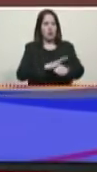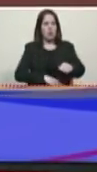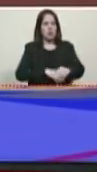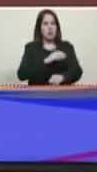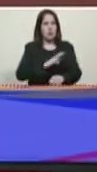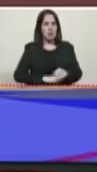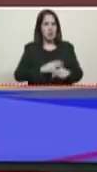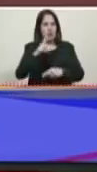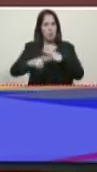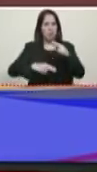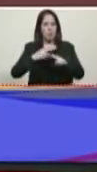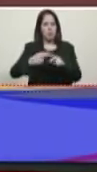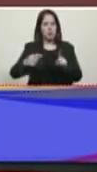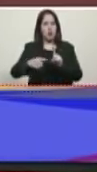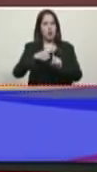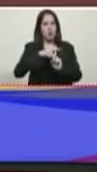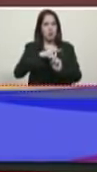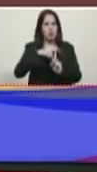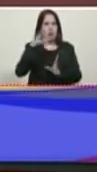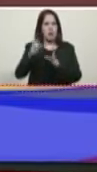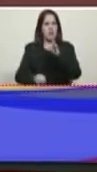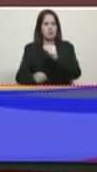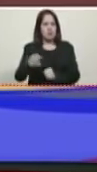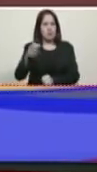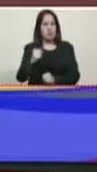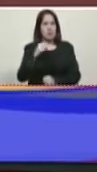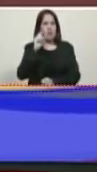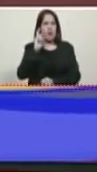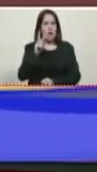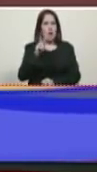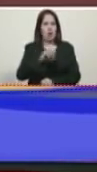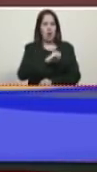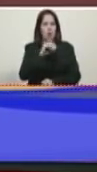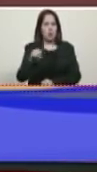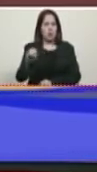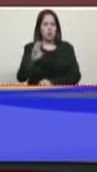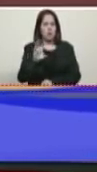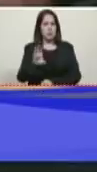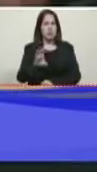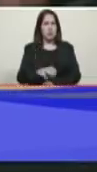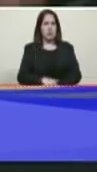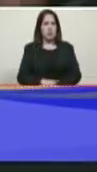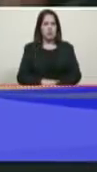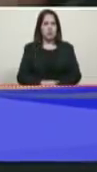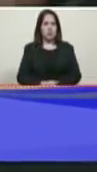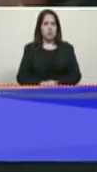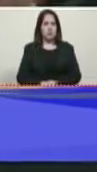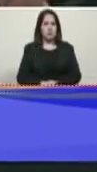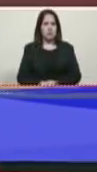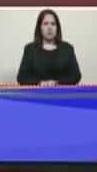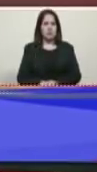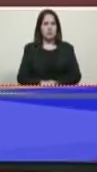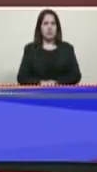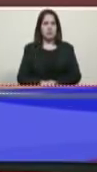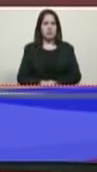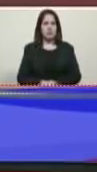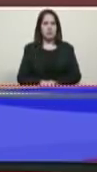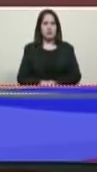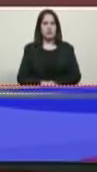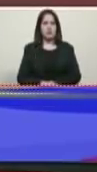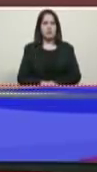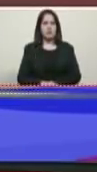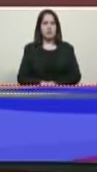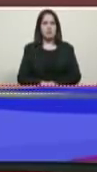la cruz lechería en el oriente del país igualmente en el estado bolívar